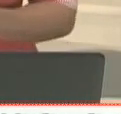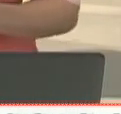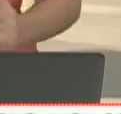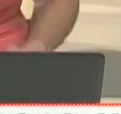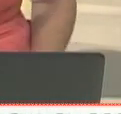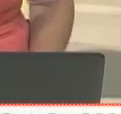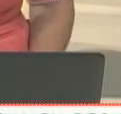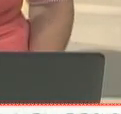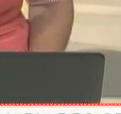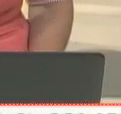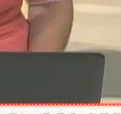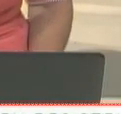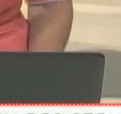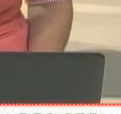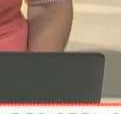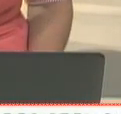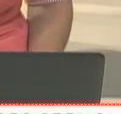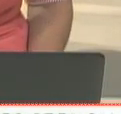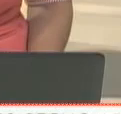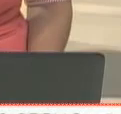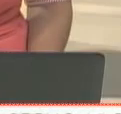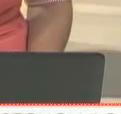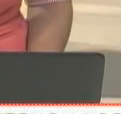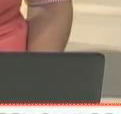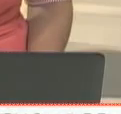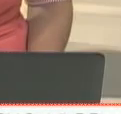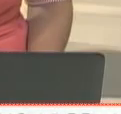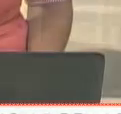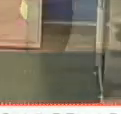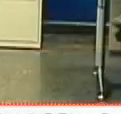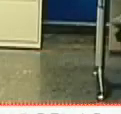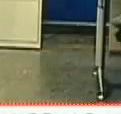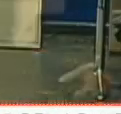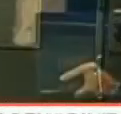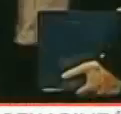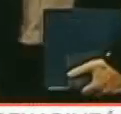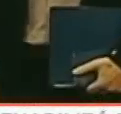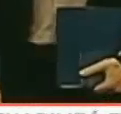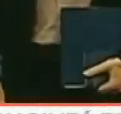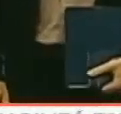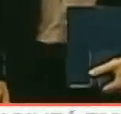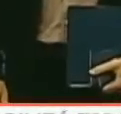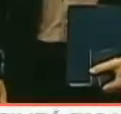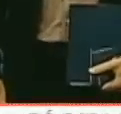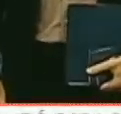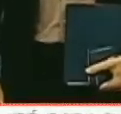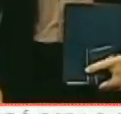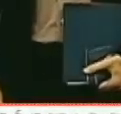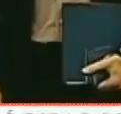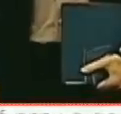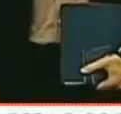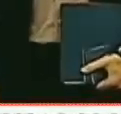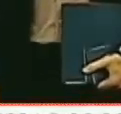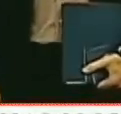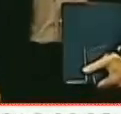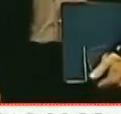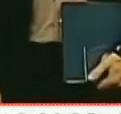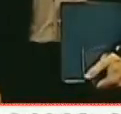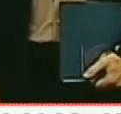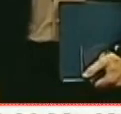con importante información. Adelante, presidente, lo escuchamos. Bueno, buenas tardes a toda Venezuela. Estamos hoy en el día